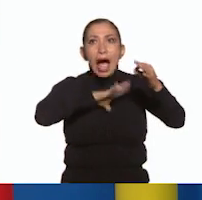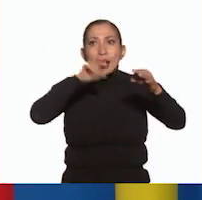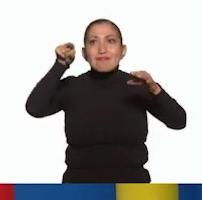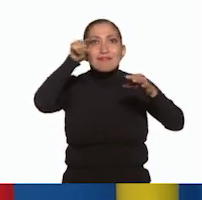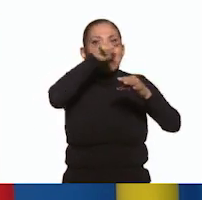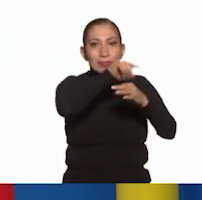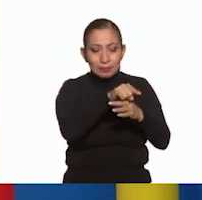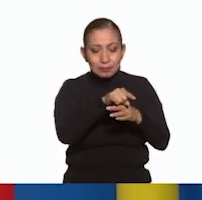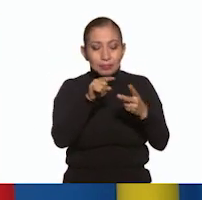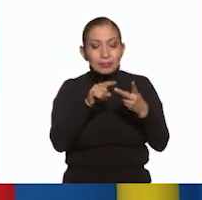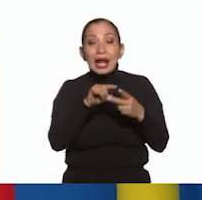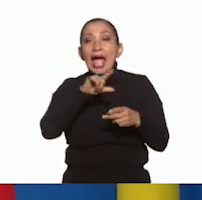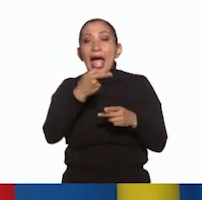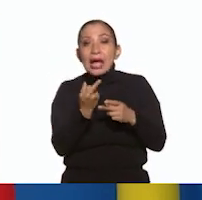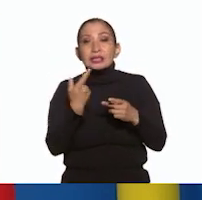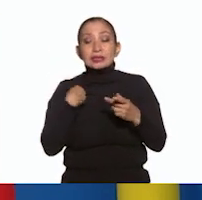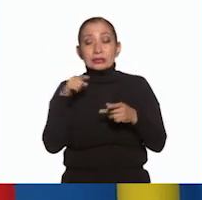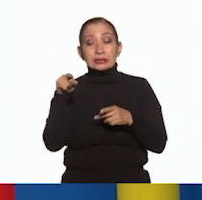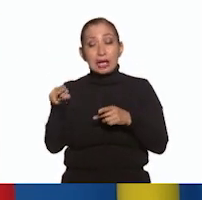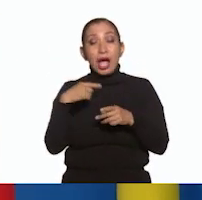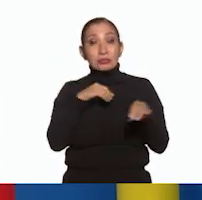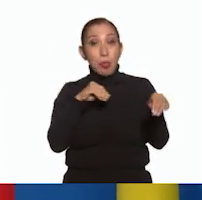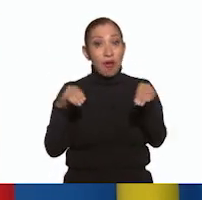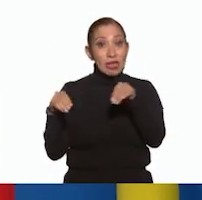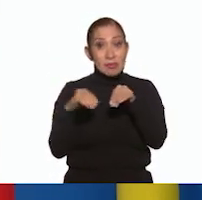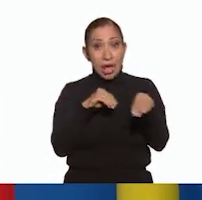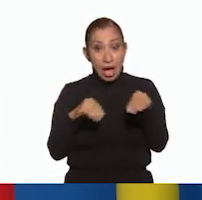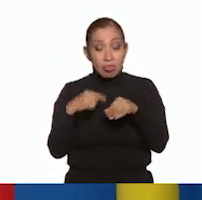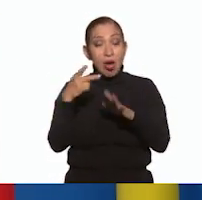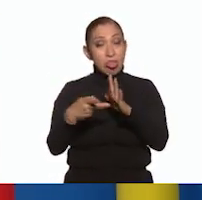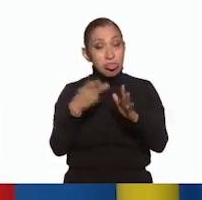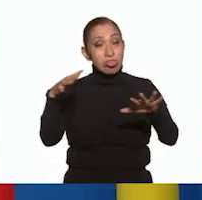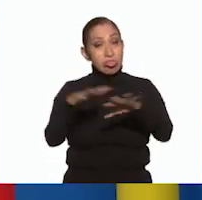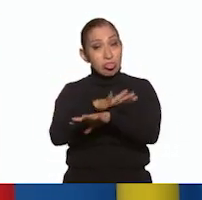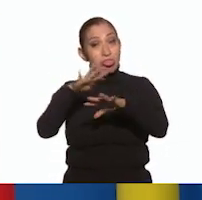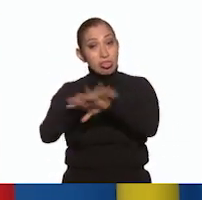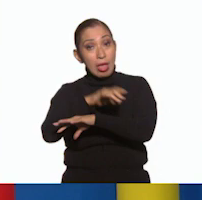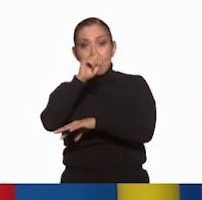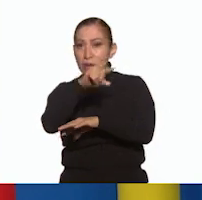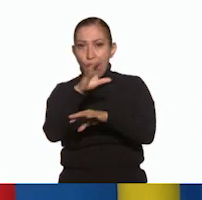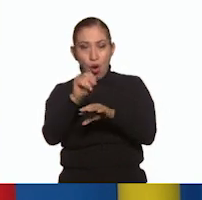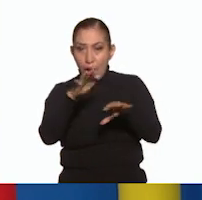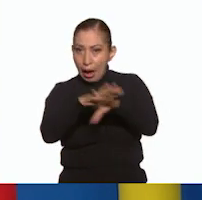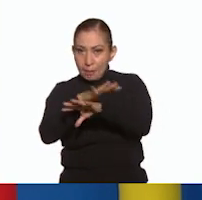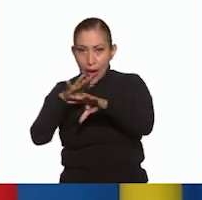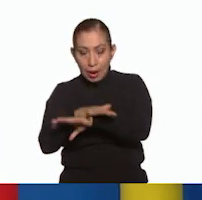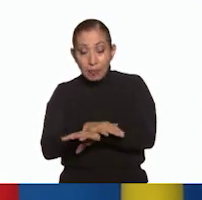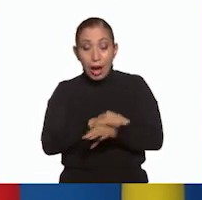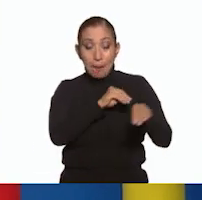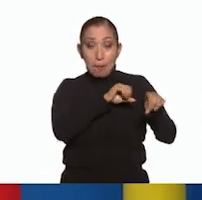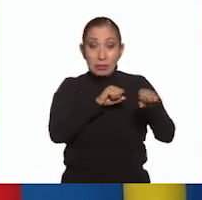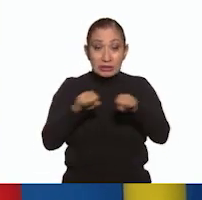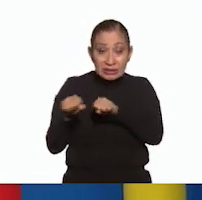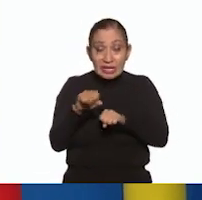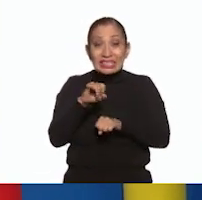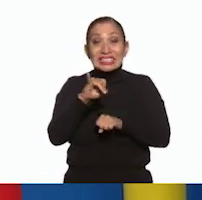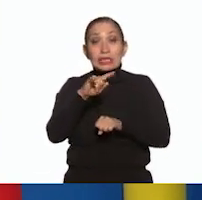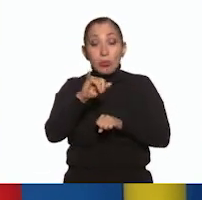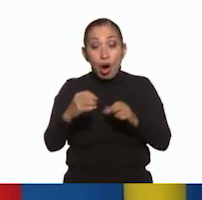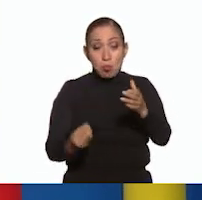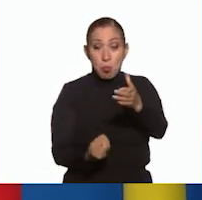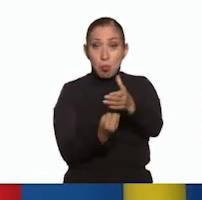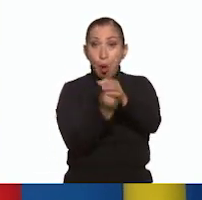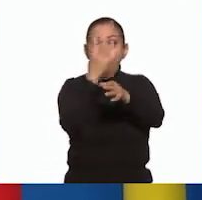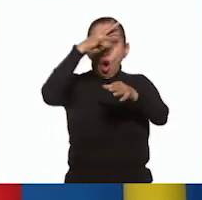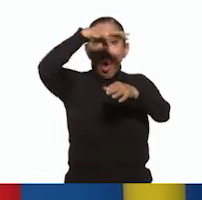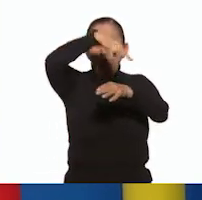percibir. Se trata de un componente dinámico y en constante cambio. Los movimientos sísmicos y la actividad